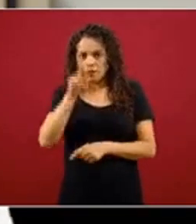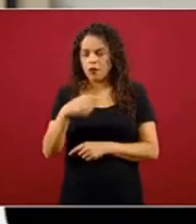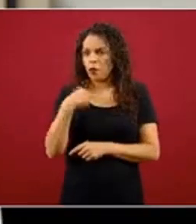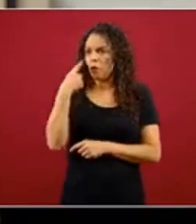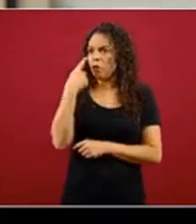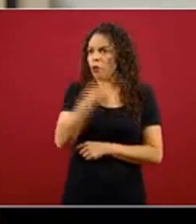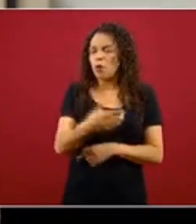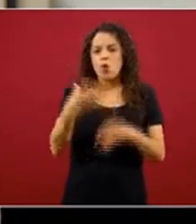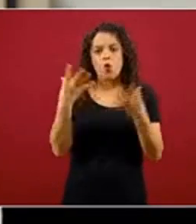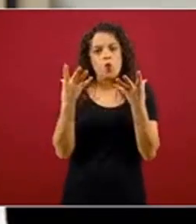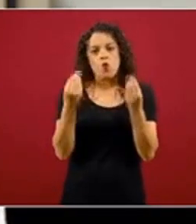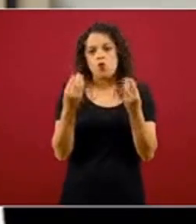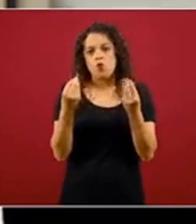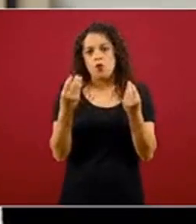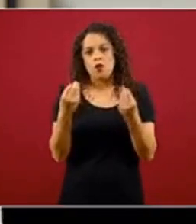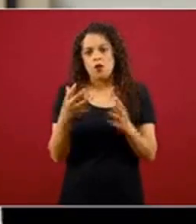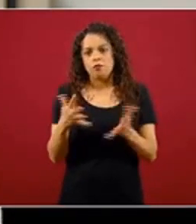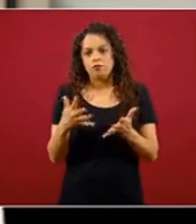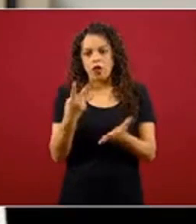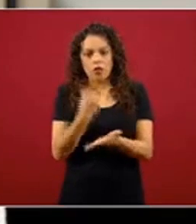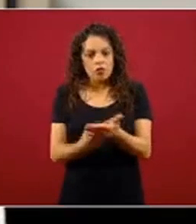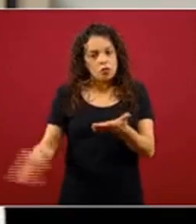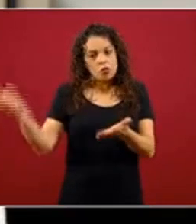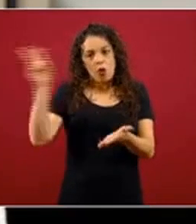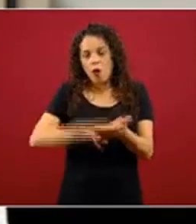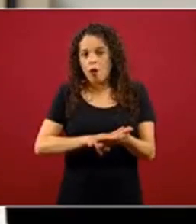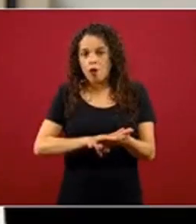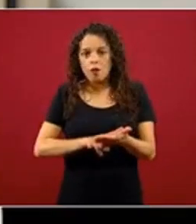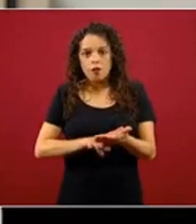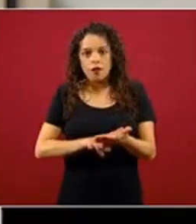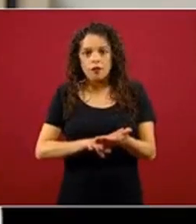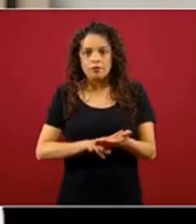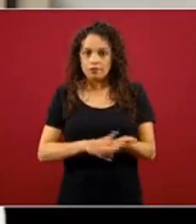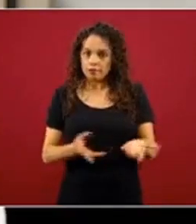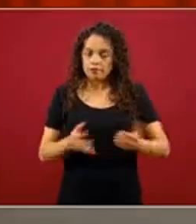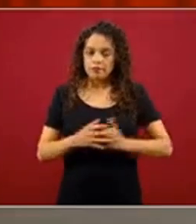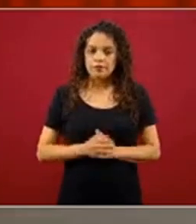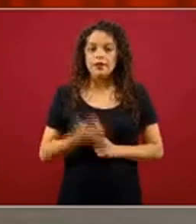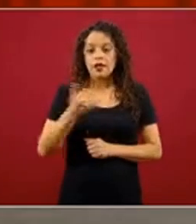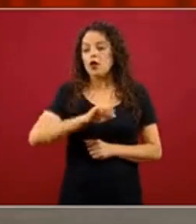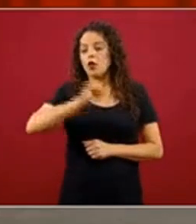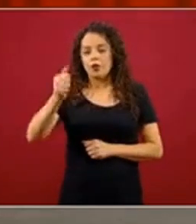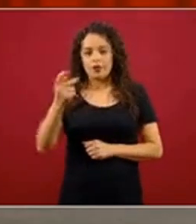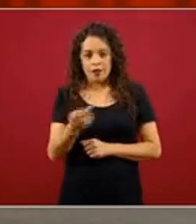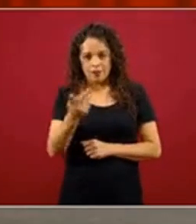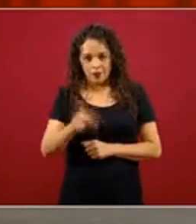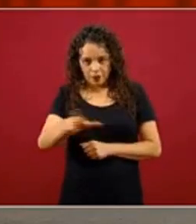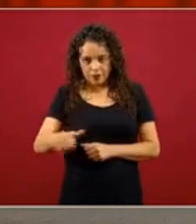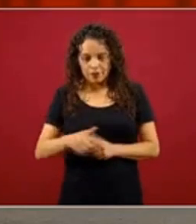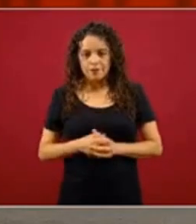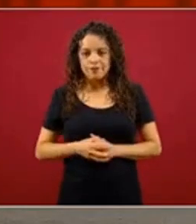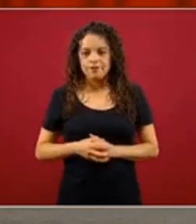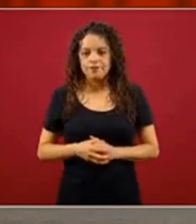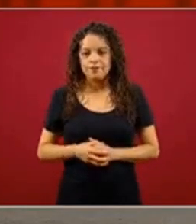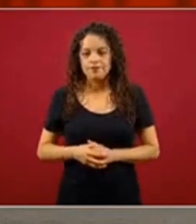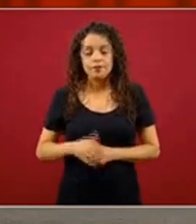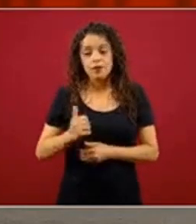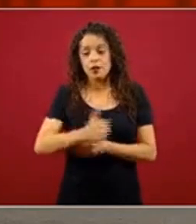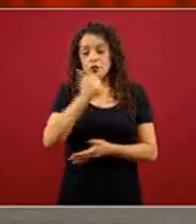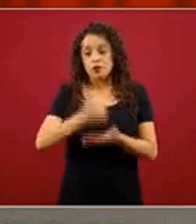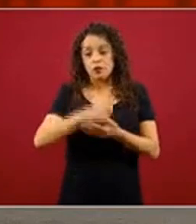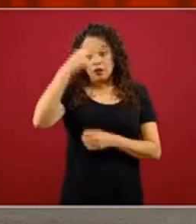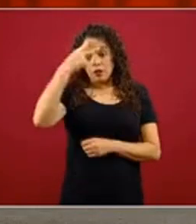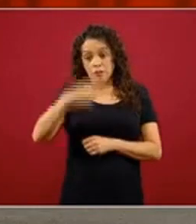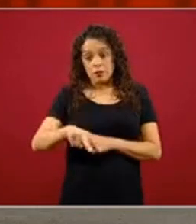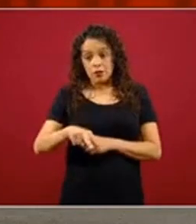de México, incluso son más del doble de los confirmados, doctor. Y otra pregunta, si me permite. Con mucho gusto. No, en el caso de la Ciudad de México y en el Estado de México